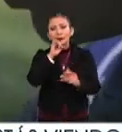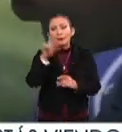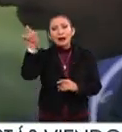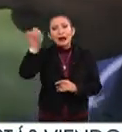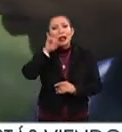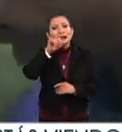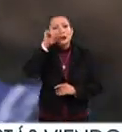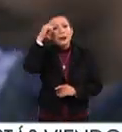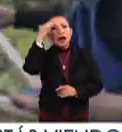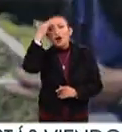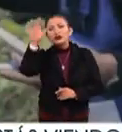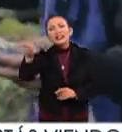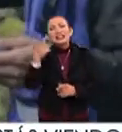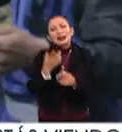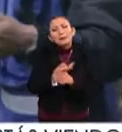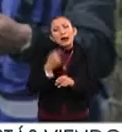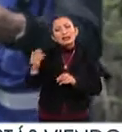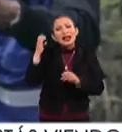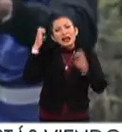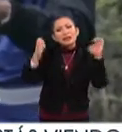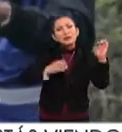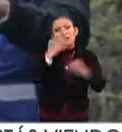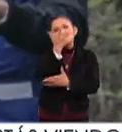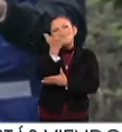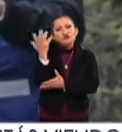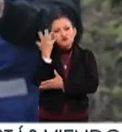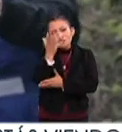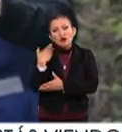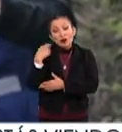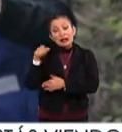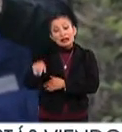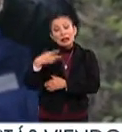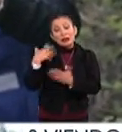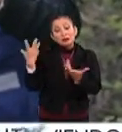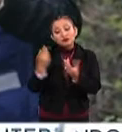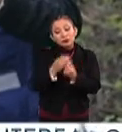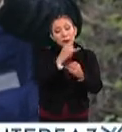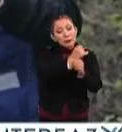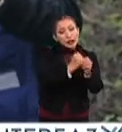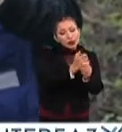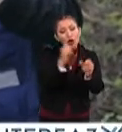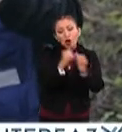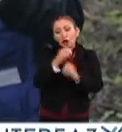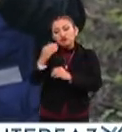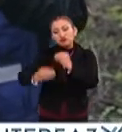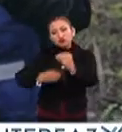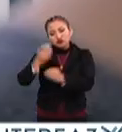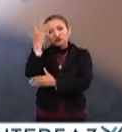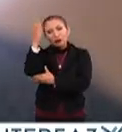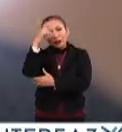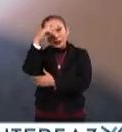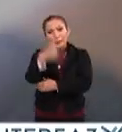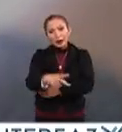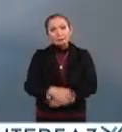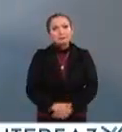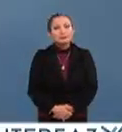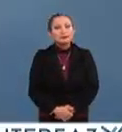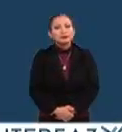hasta Jalisco para conocer los detalles de la Expo Forestal, un evento que conjuga la investigación con el desarrollo forestal del